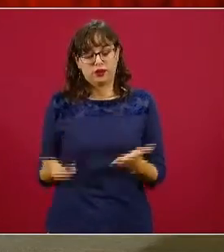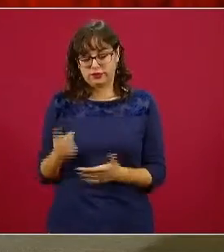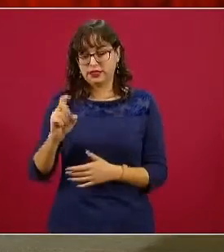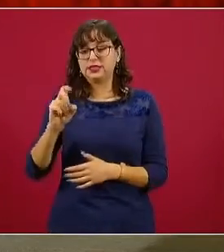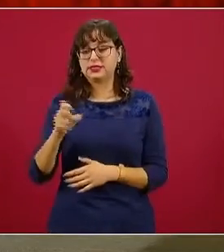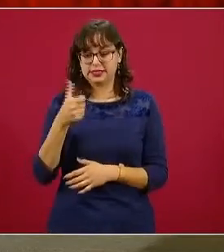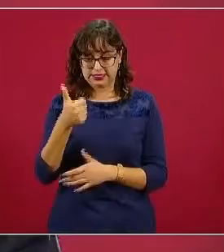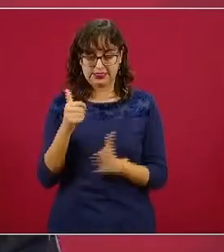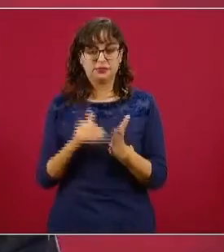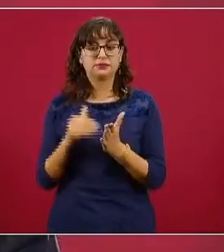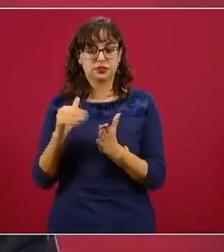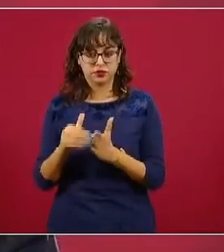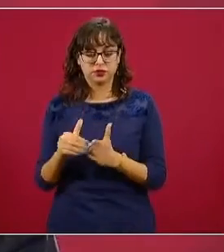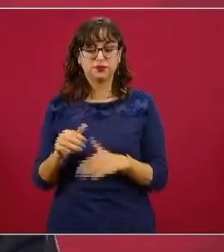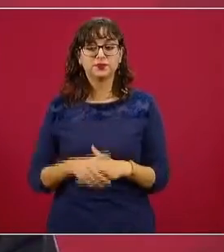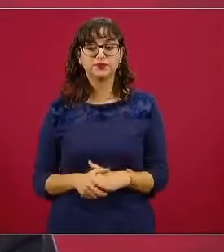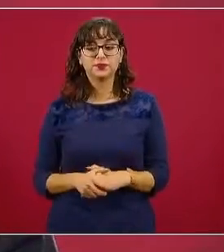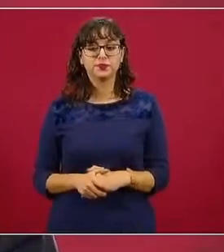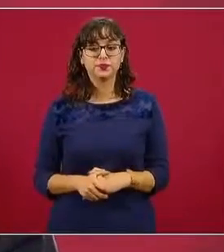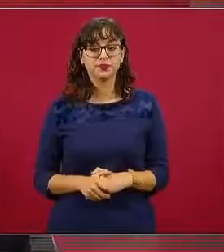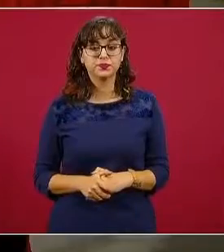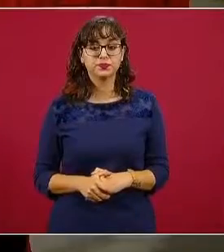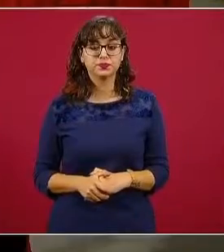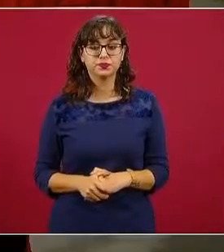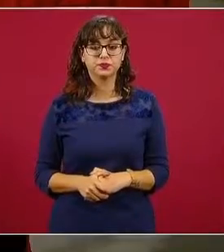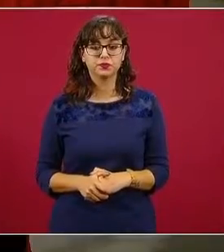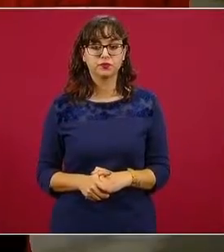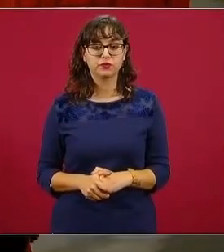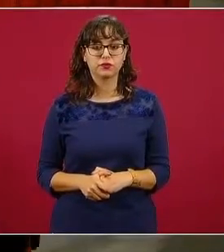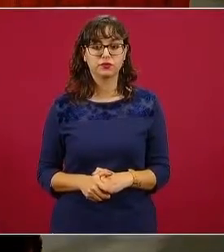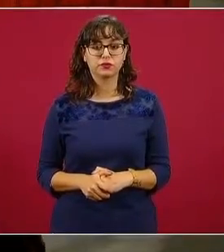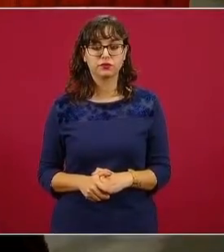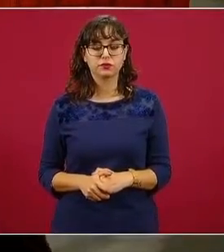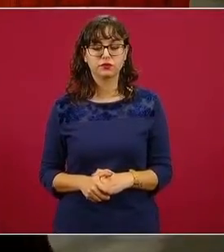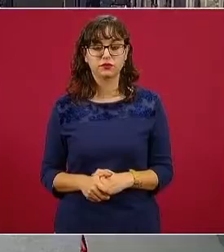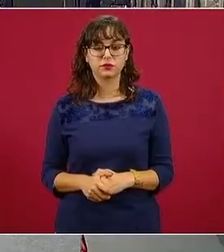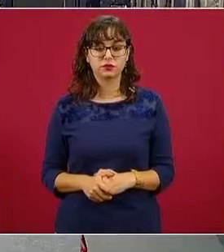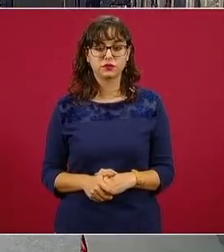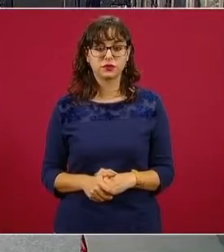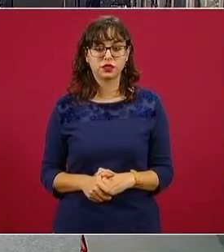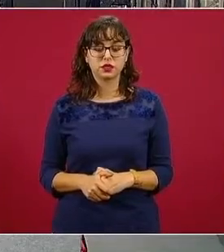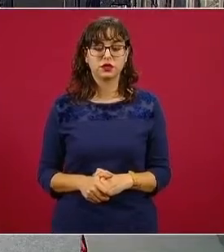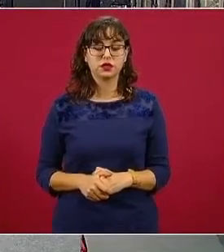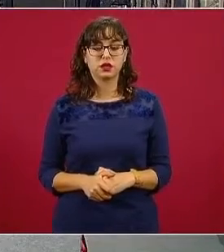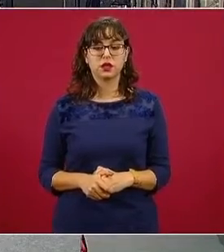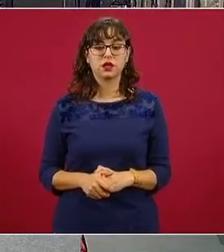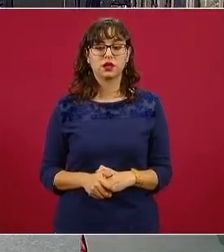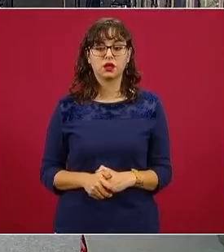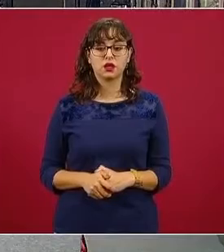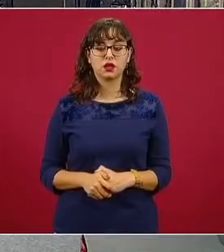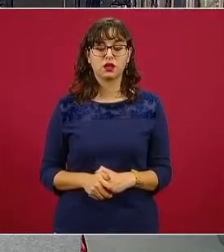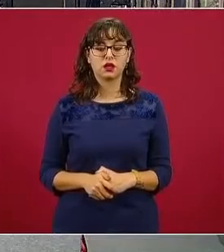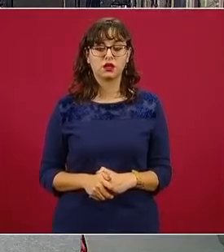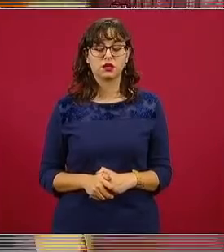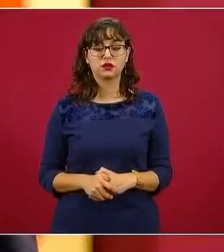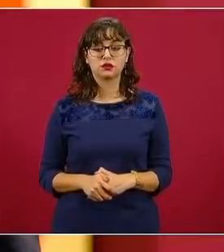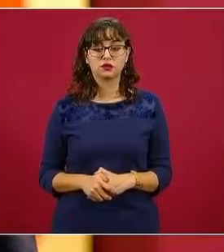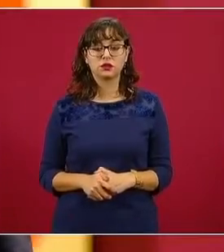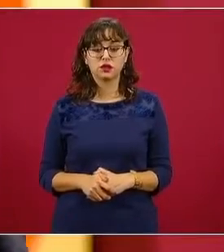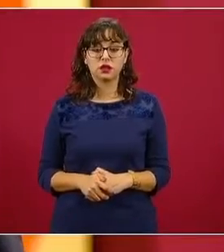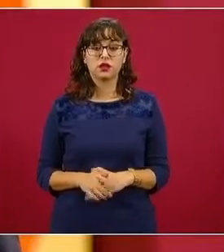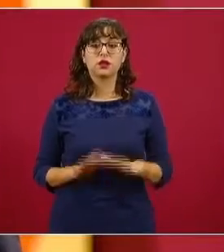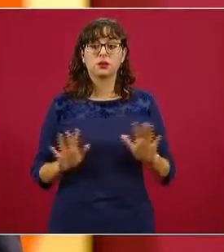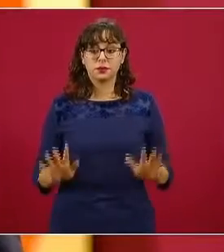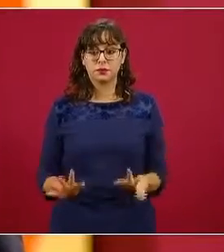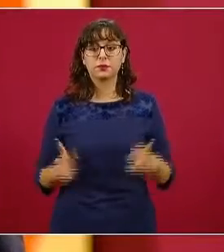incrementado un poco la dotación. Eso es personal médico y también Las personas a quienes está indicada, me estoy